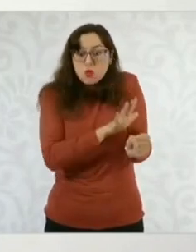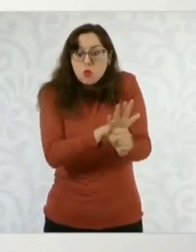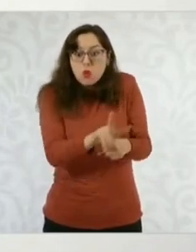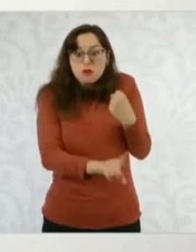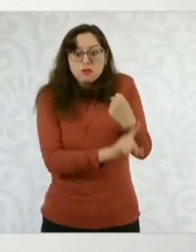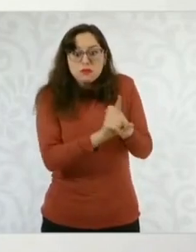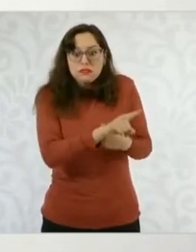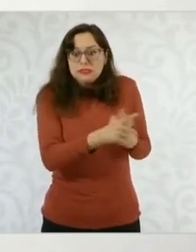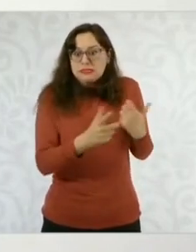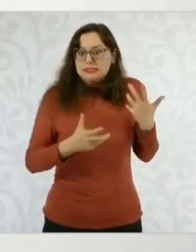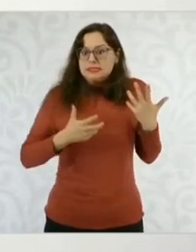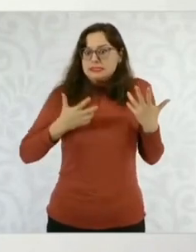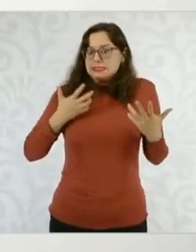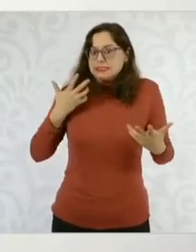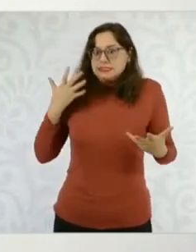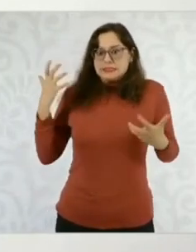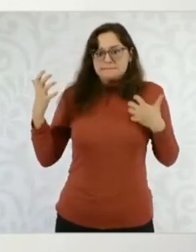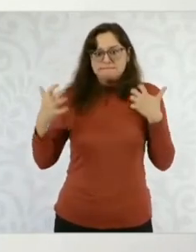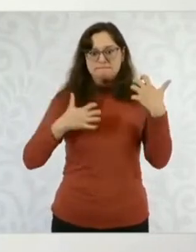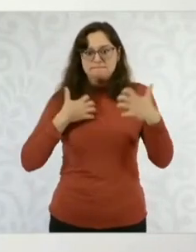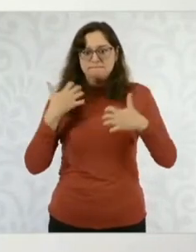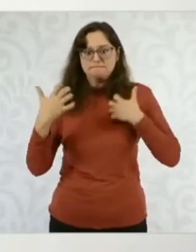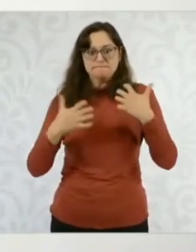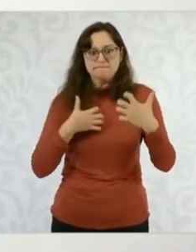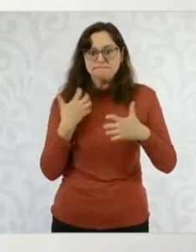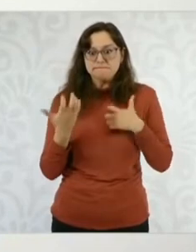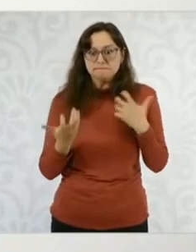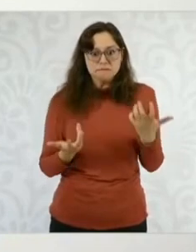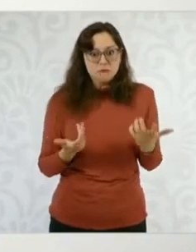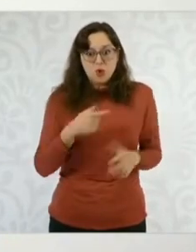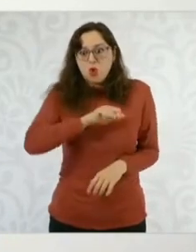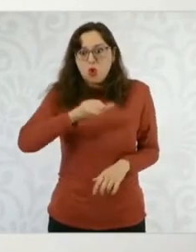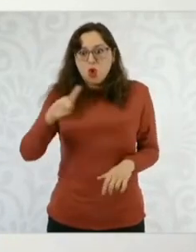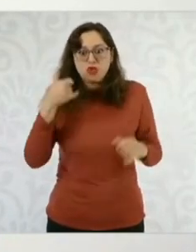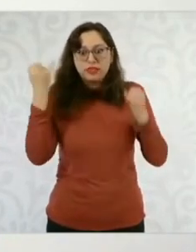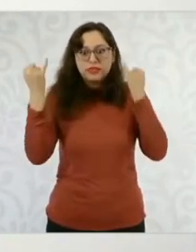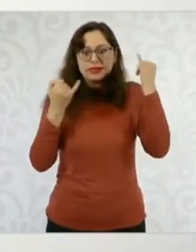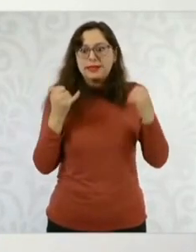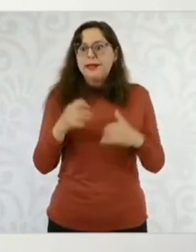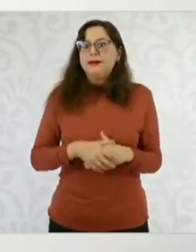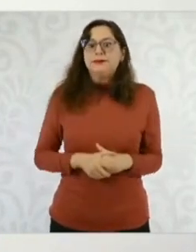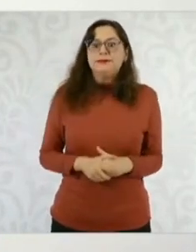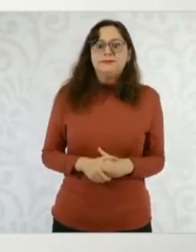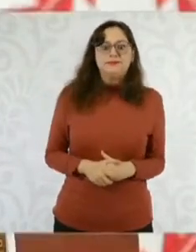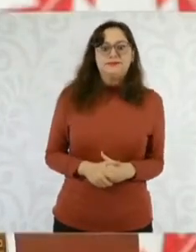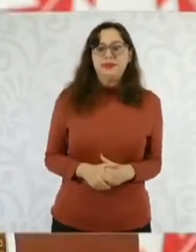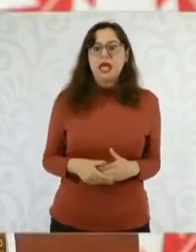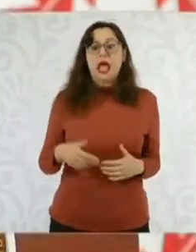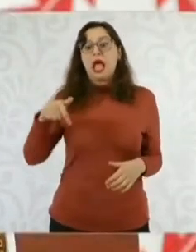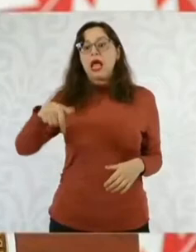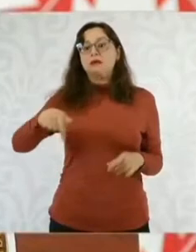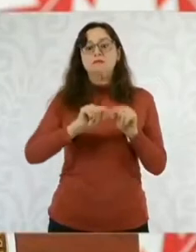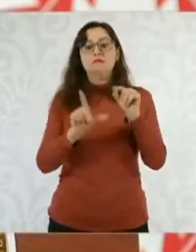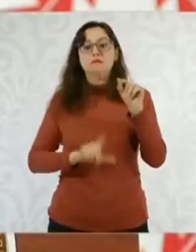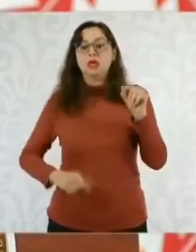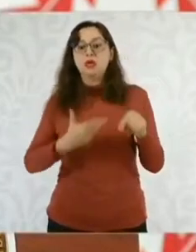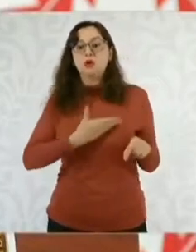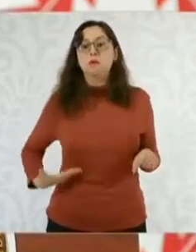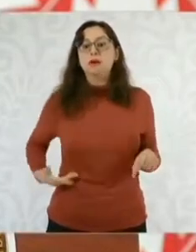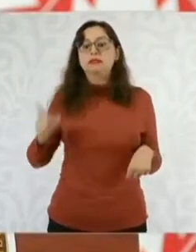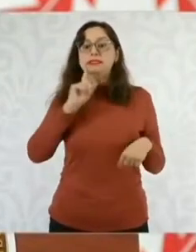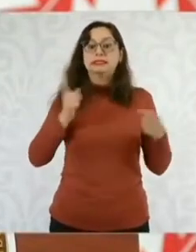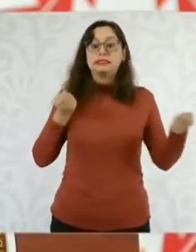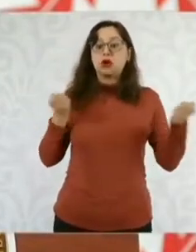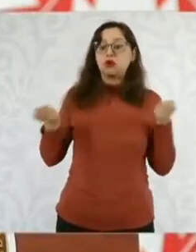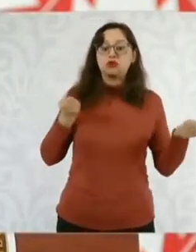Entonces pues, se les cae el argumento. ¿Qué otro argumento hay? Que la presidenta no gobierna, ¿no? Porque hay